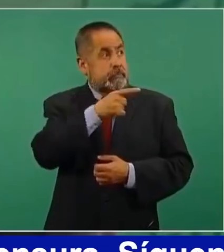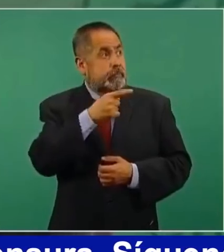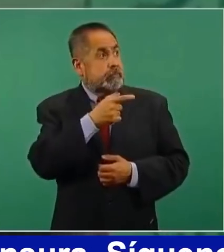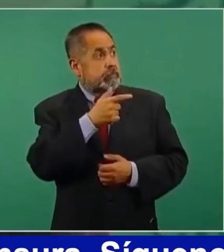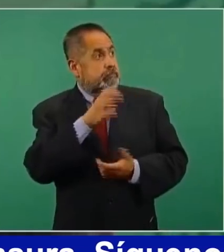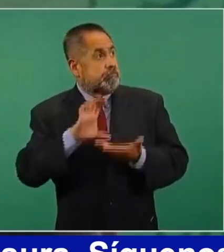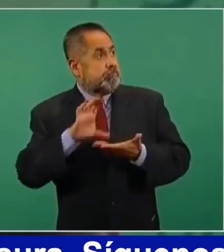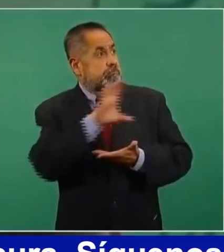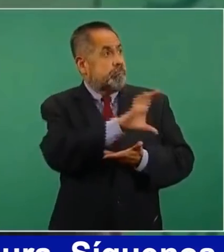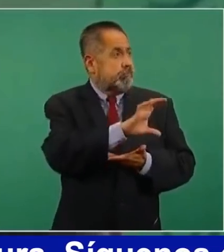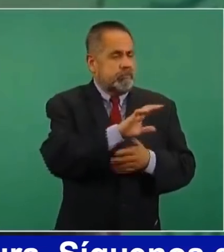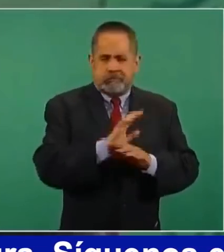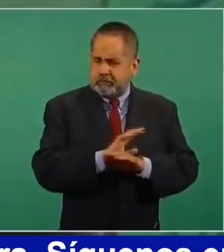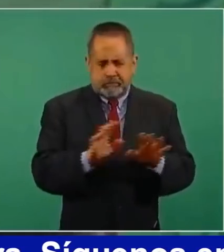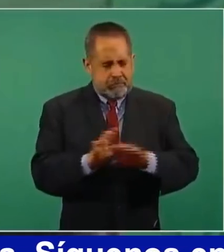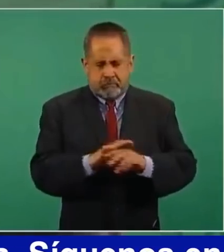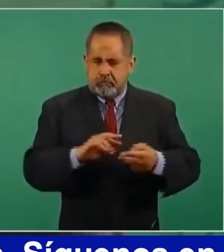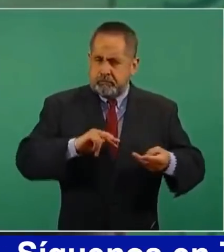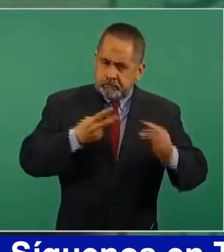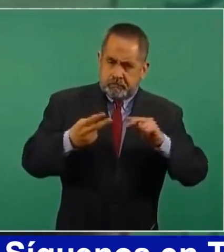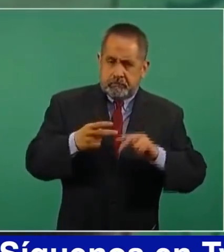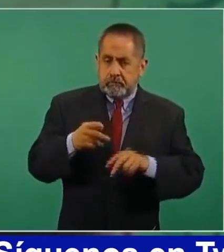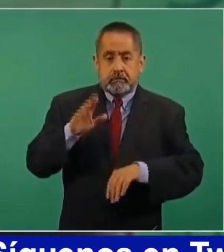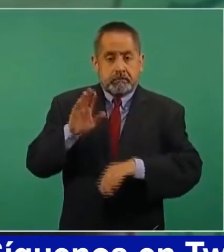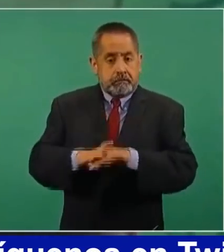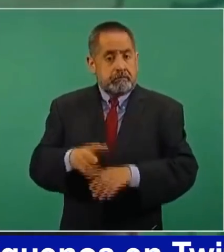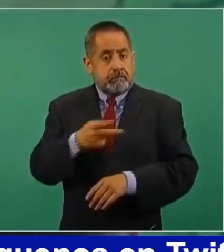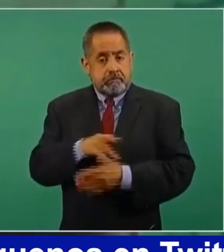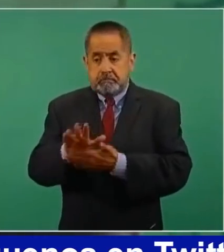se apoya al de abajo.